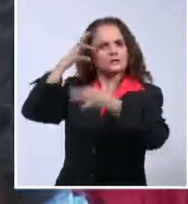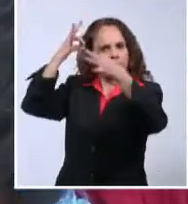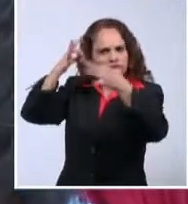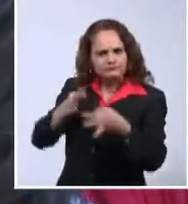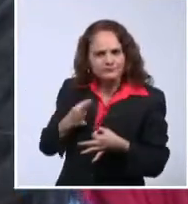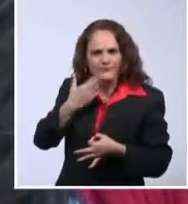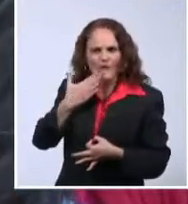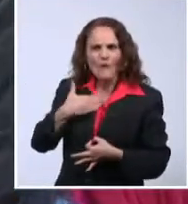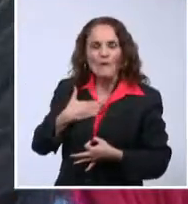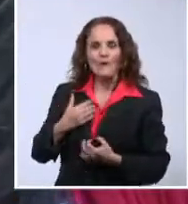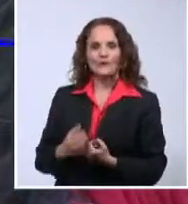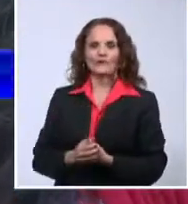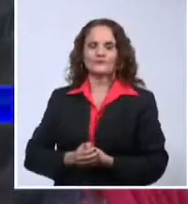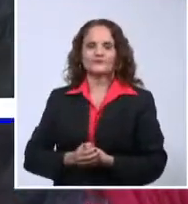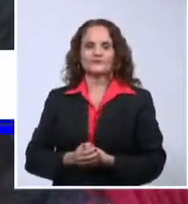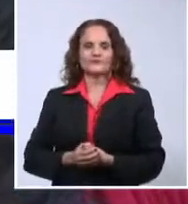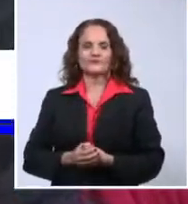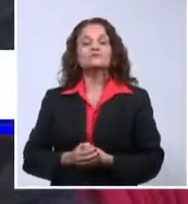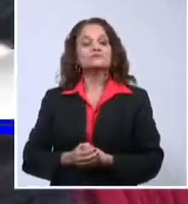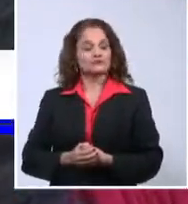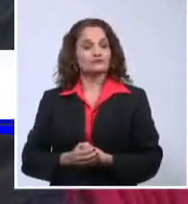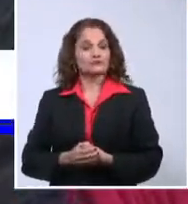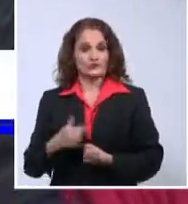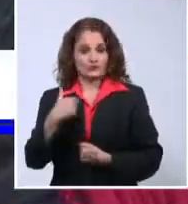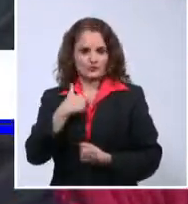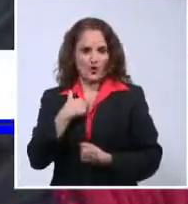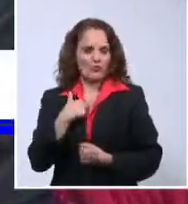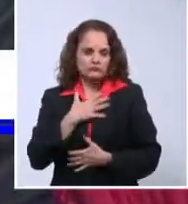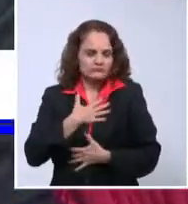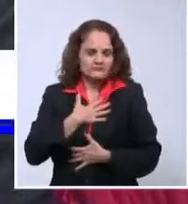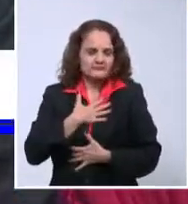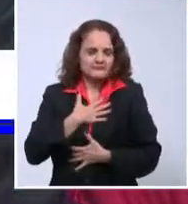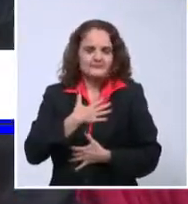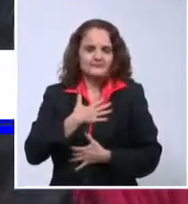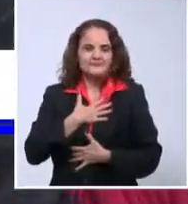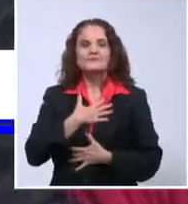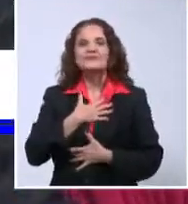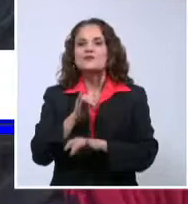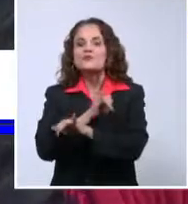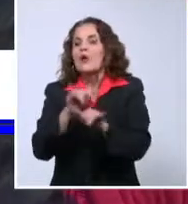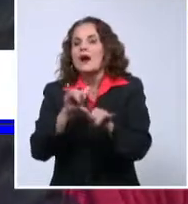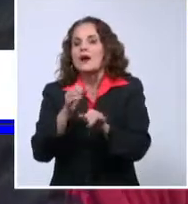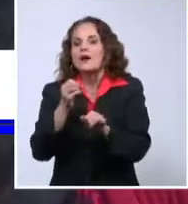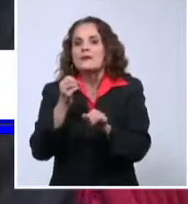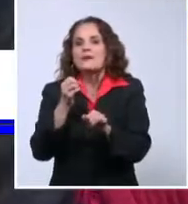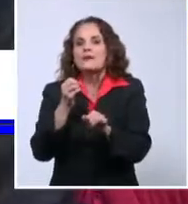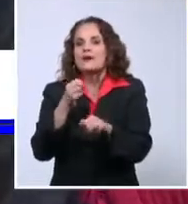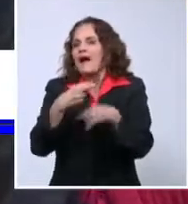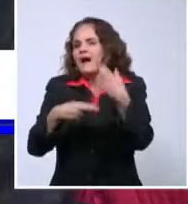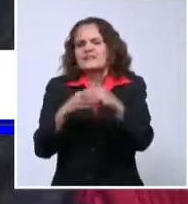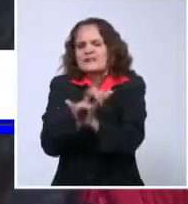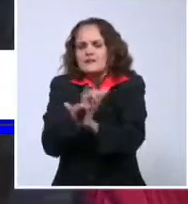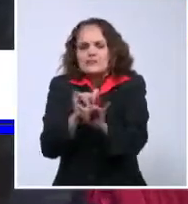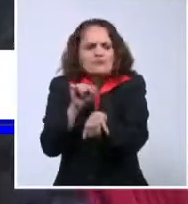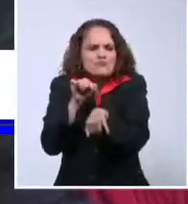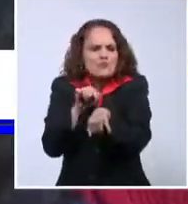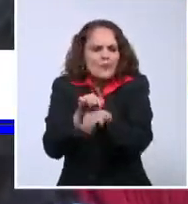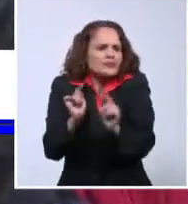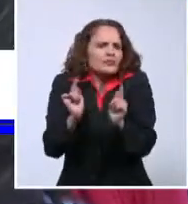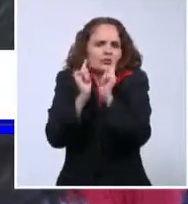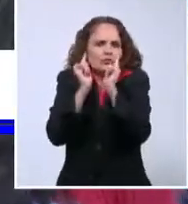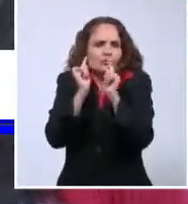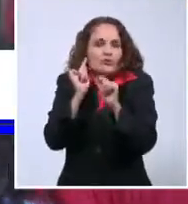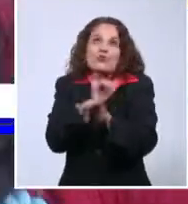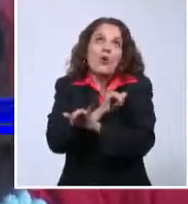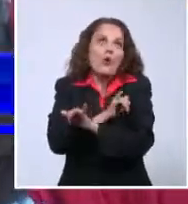pasado. Para mí significó un gran orgullo haber podido vivir, aunque sea un pedacito, no la